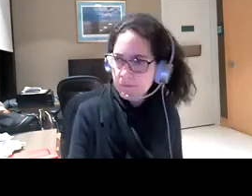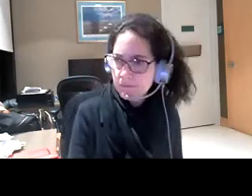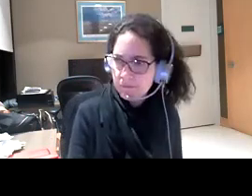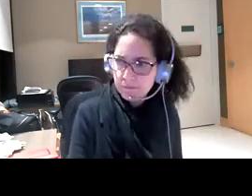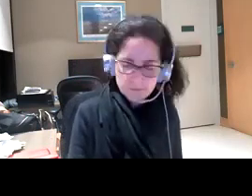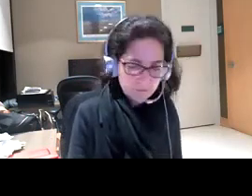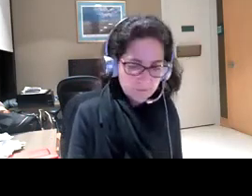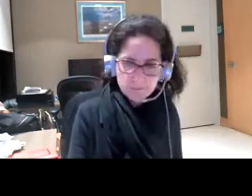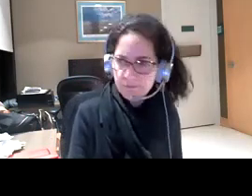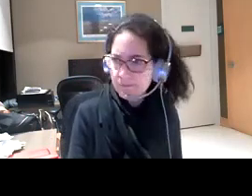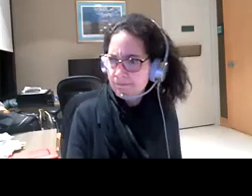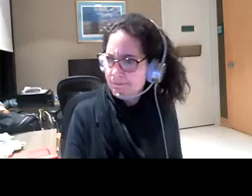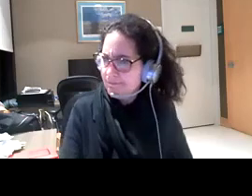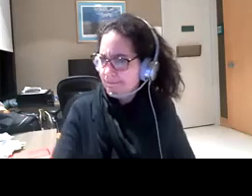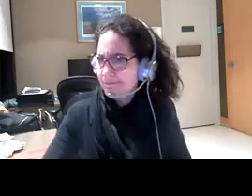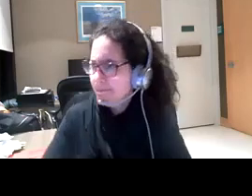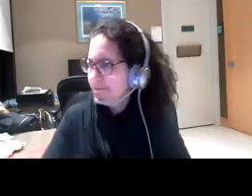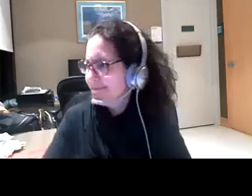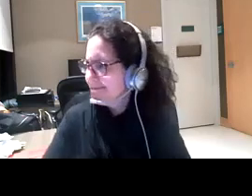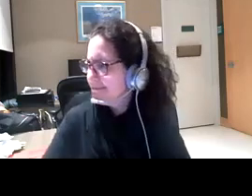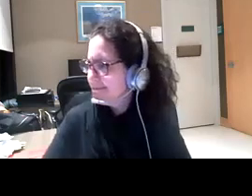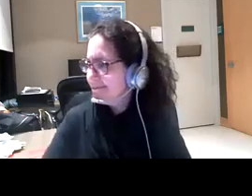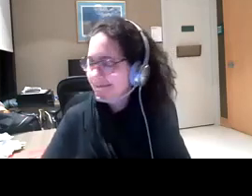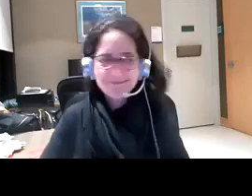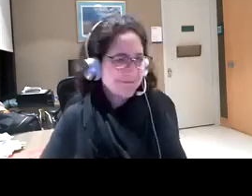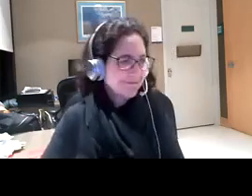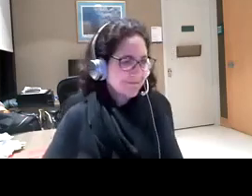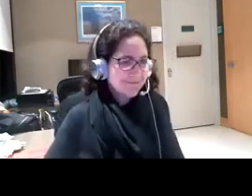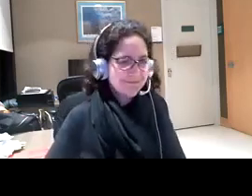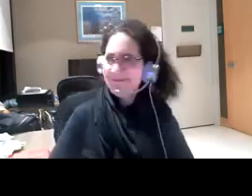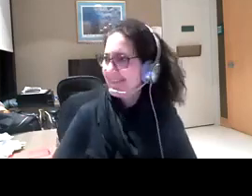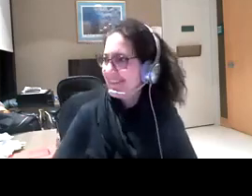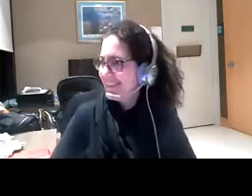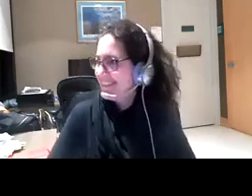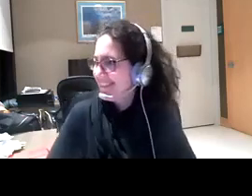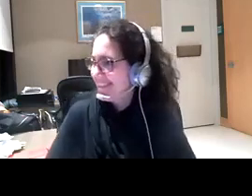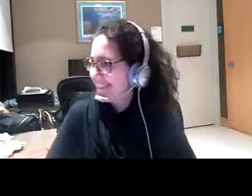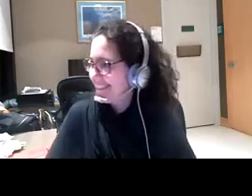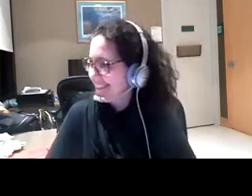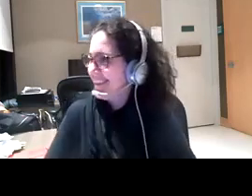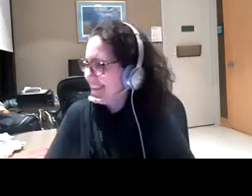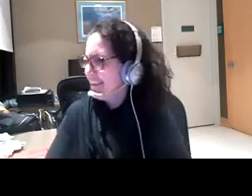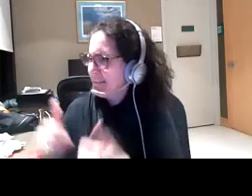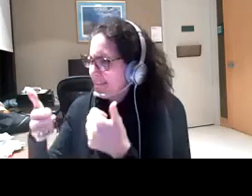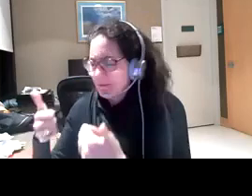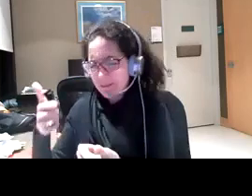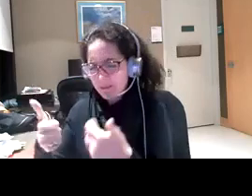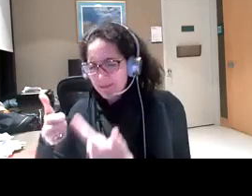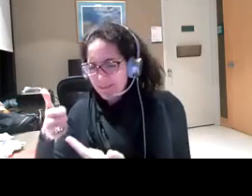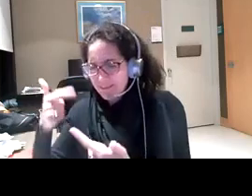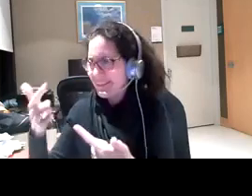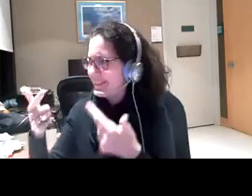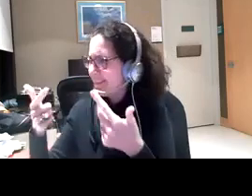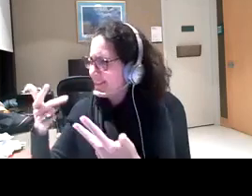que se postulen. Estamos muy, muy, muy contentos. 9 meses, ¿no? Exacto. Podemos decir inclusive que son 5 meses